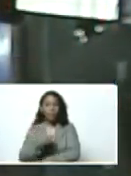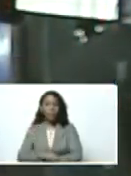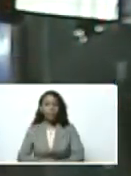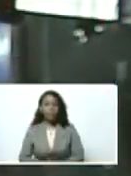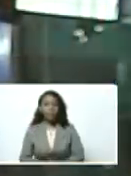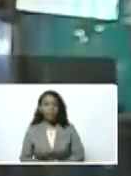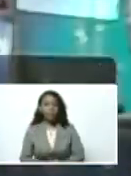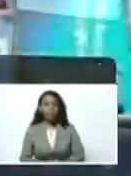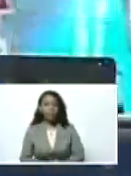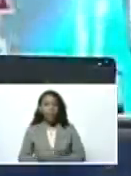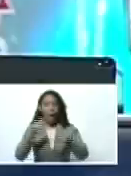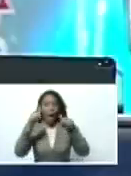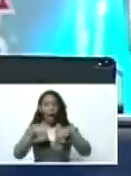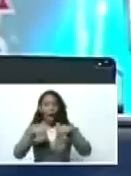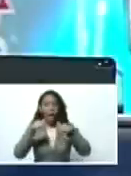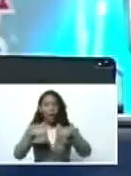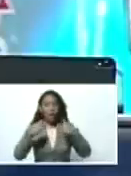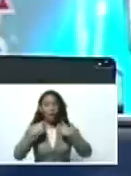Aquí